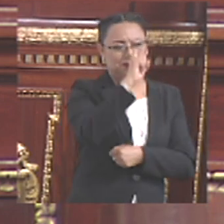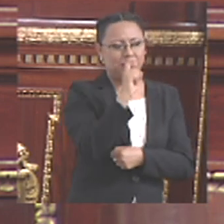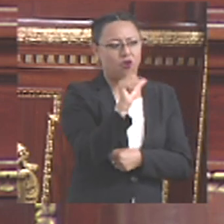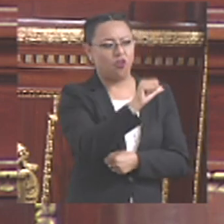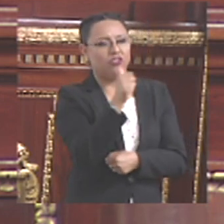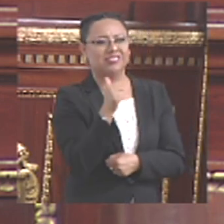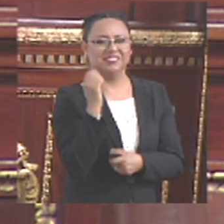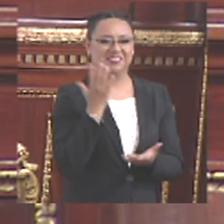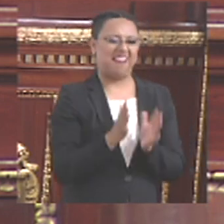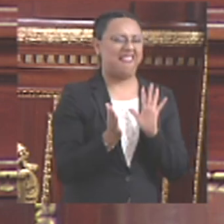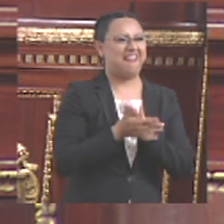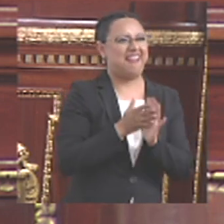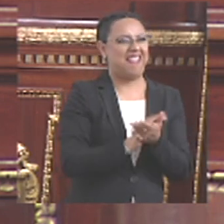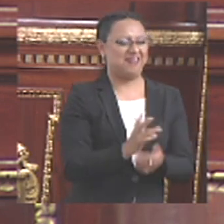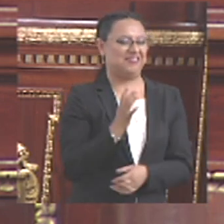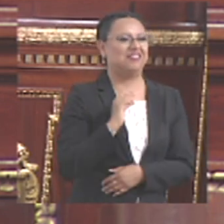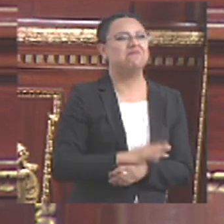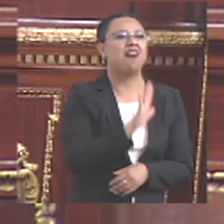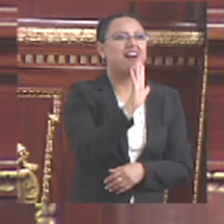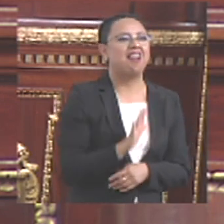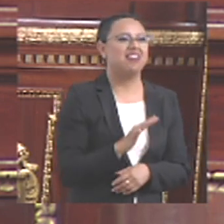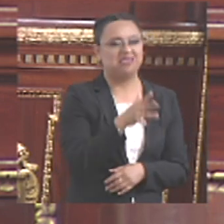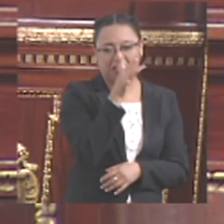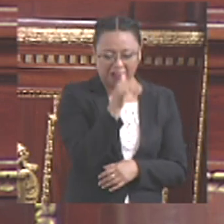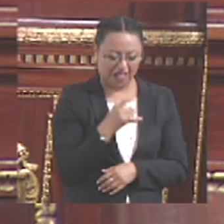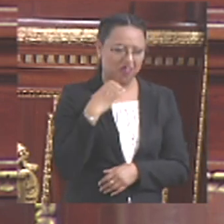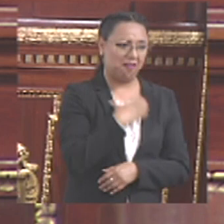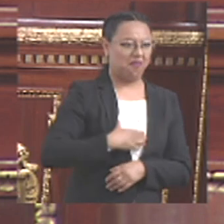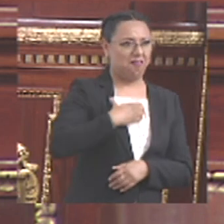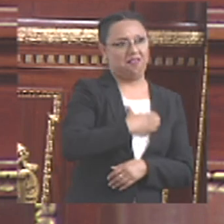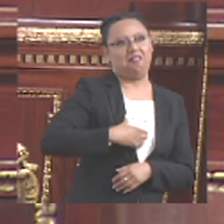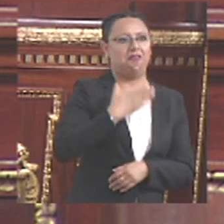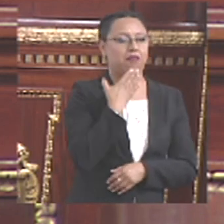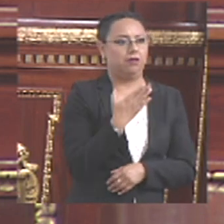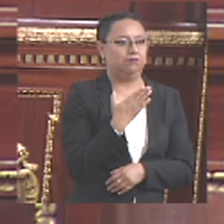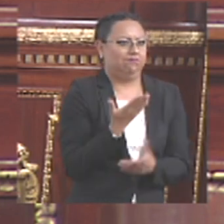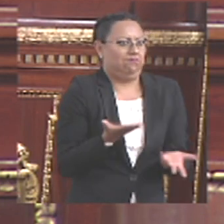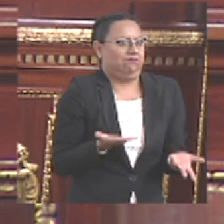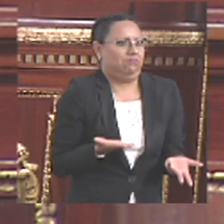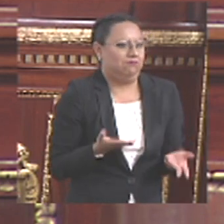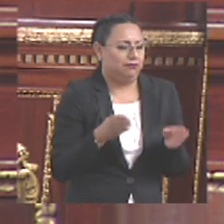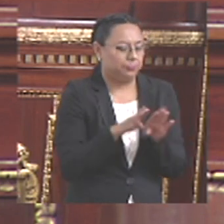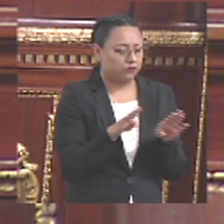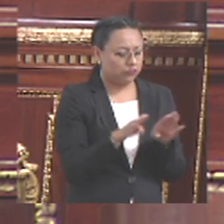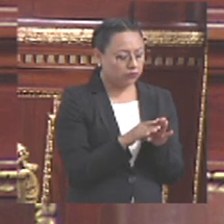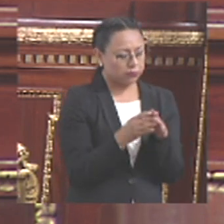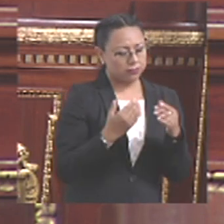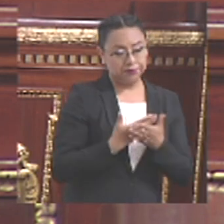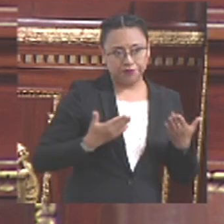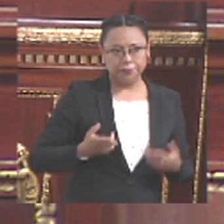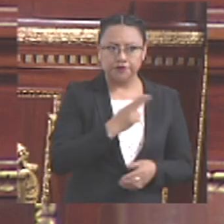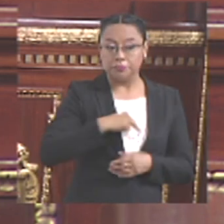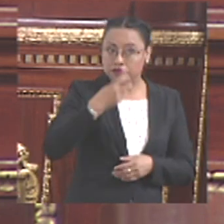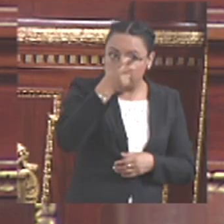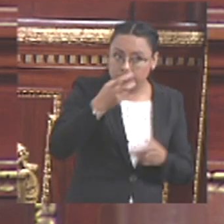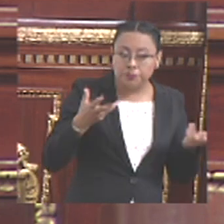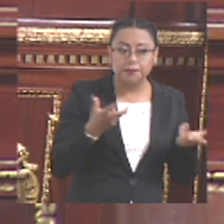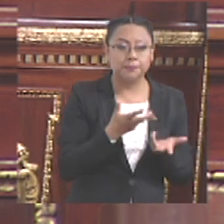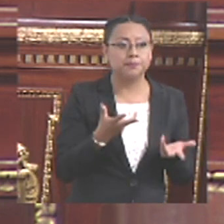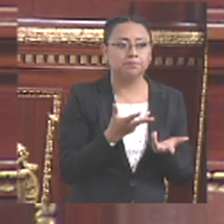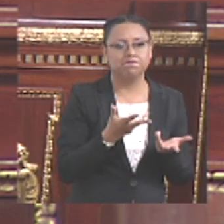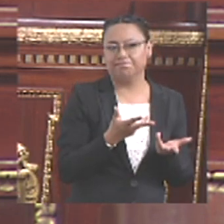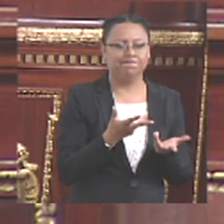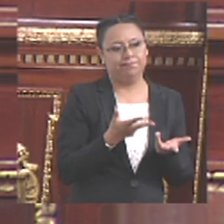en el contexto institucional, desde lo que técnica y jurídicamente deberíamos de venir haciendo, desde